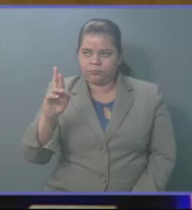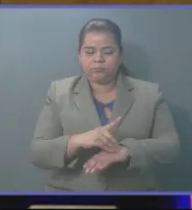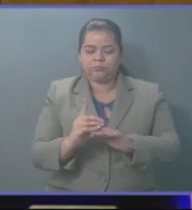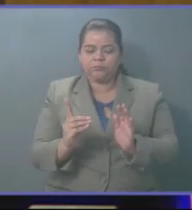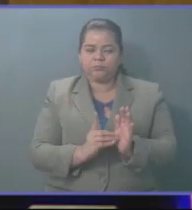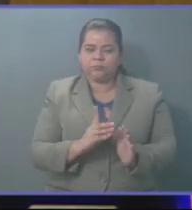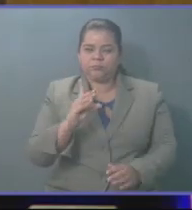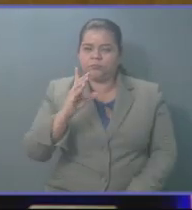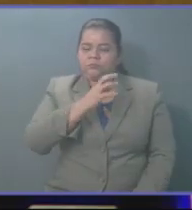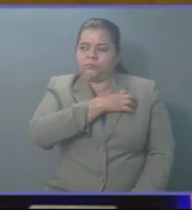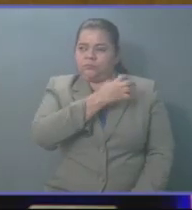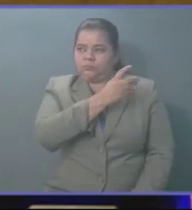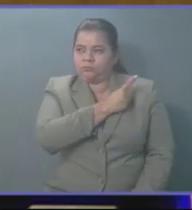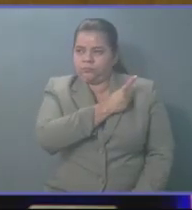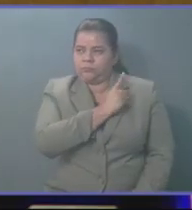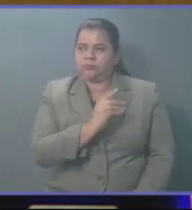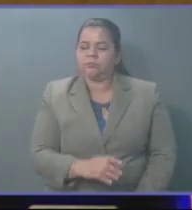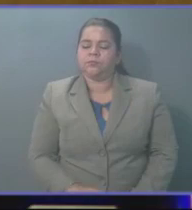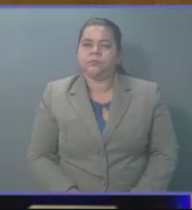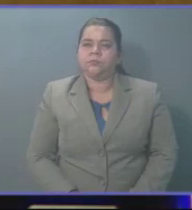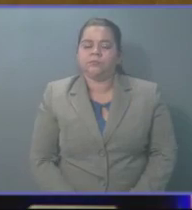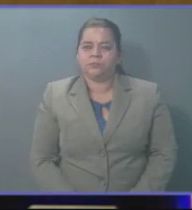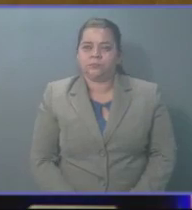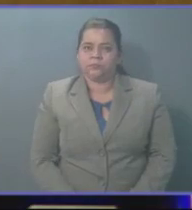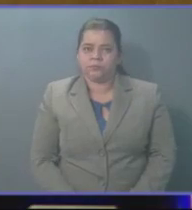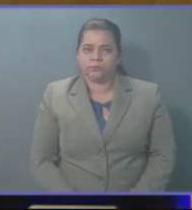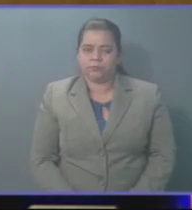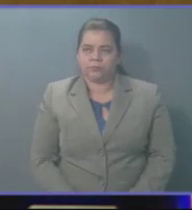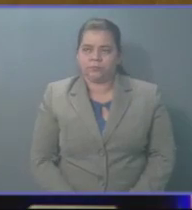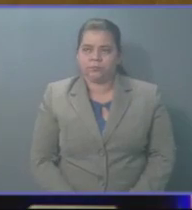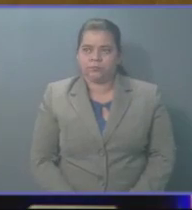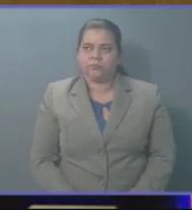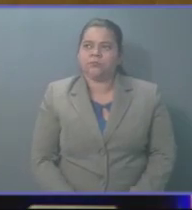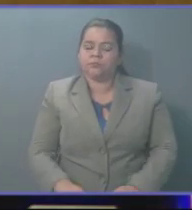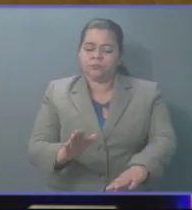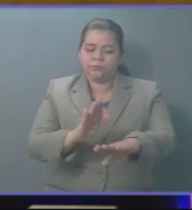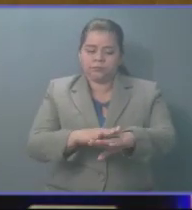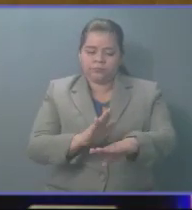diputado David Reyes. Tenemos llamamientos.